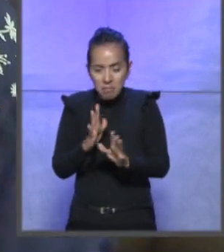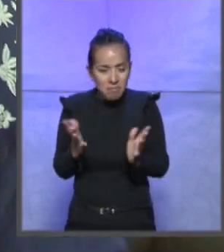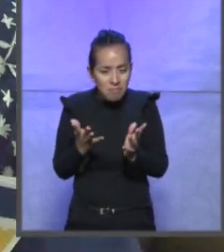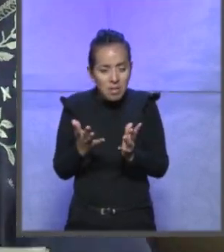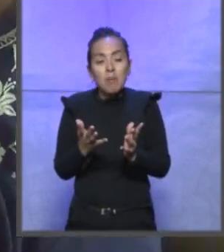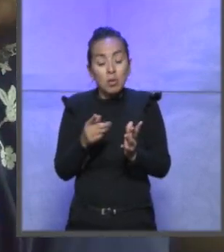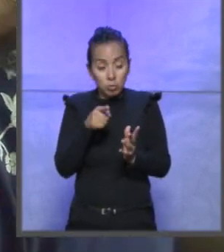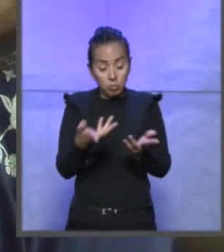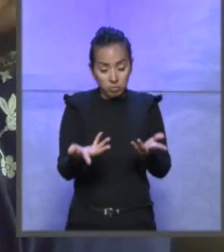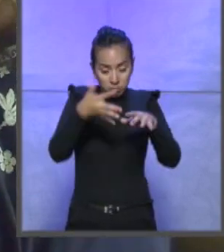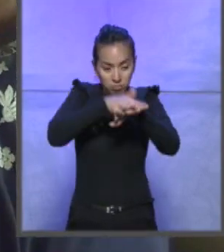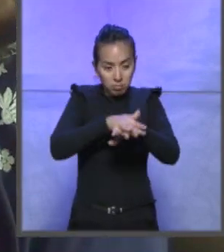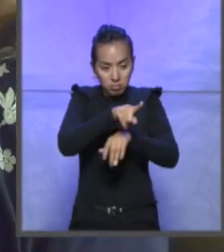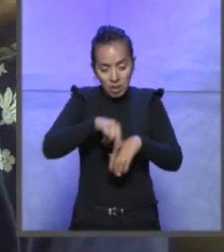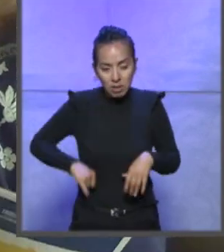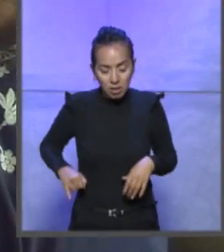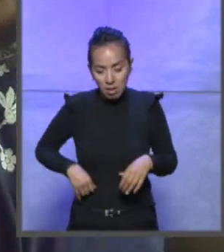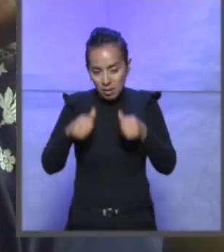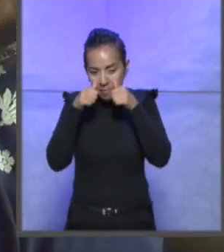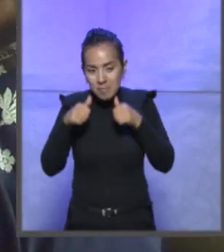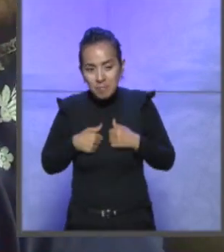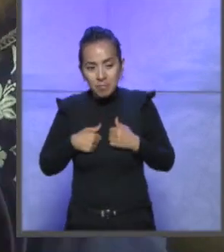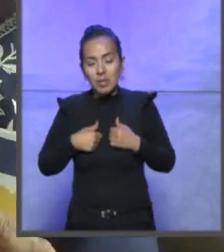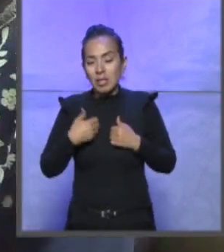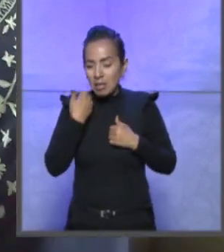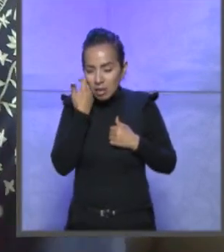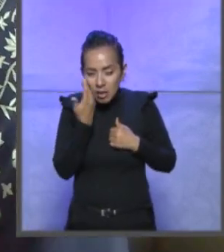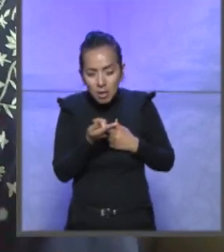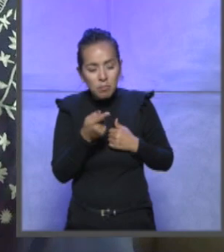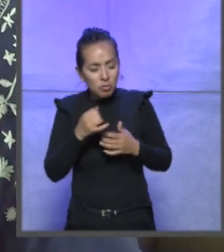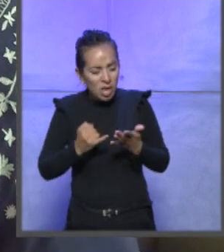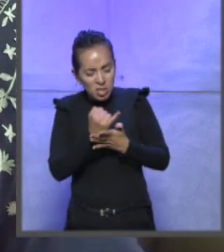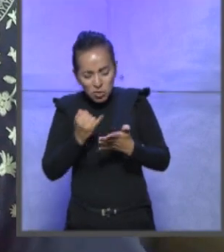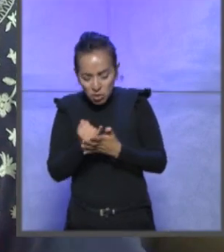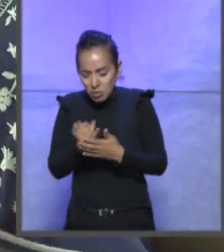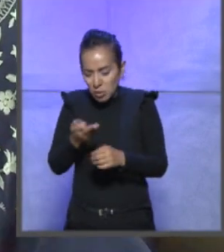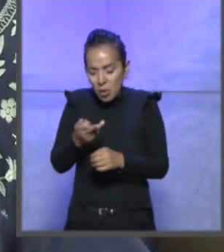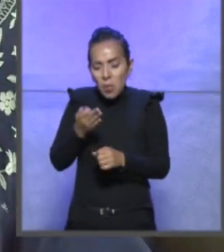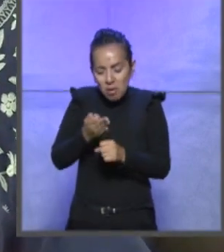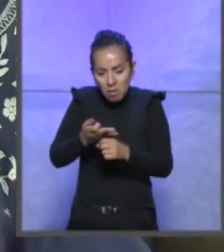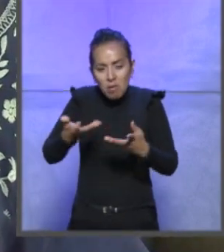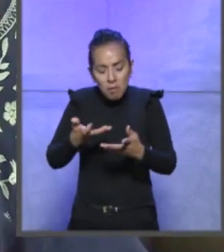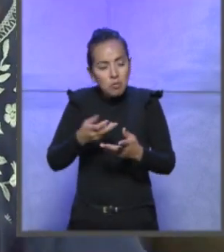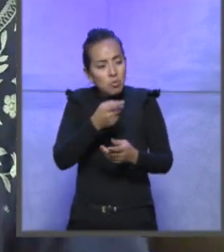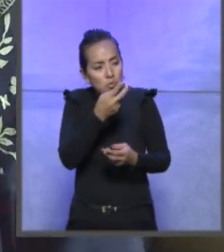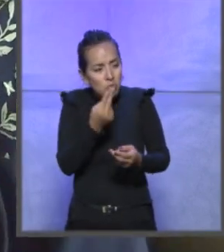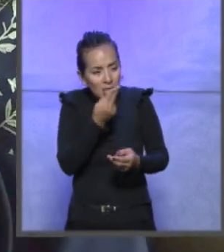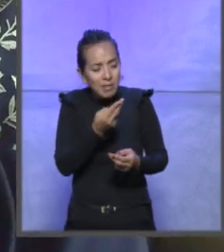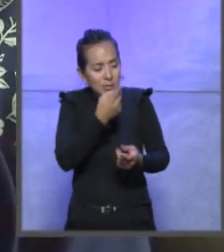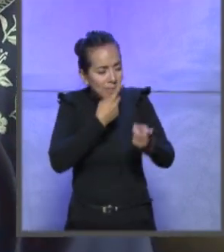y queremos que las decisiones que estemos tomando, ustedes nos estén diciendo también elementos para hacerlo.